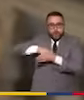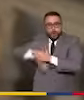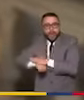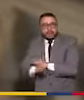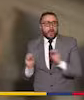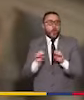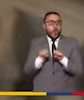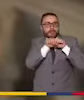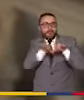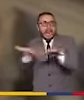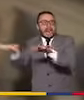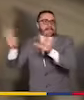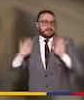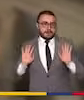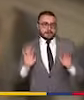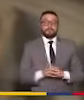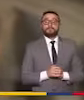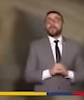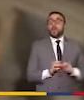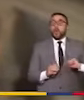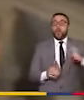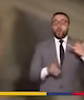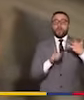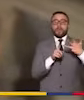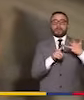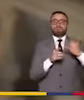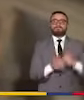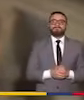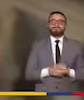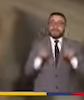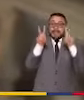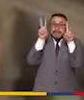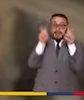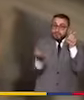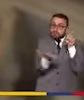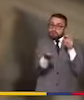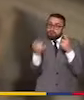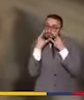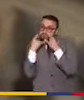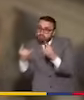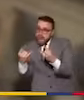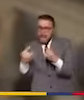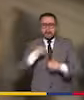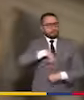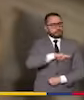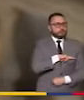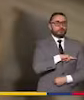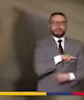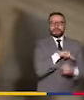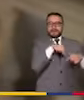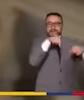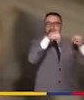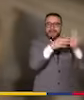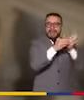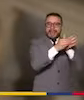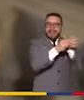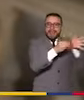4. El tema de interés se buscó en nuestra base de datos, incluyendo todos los